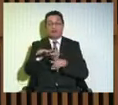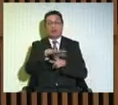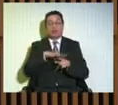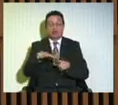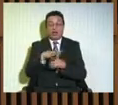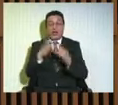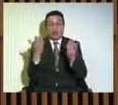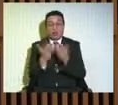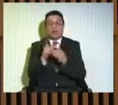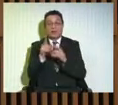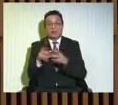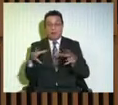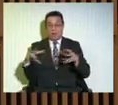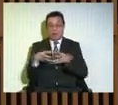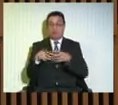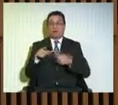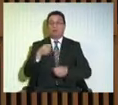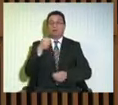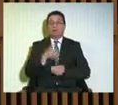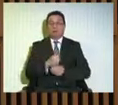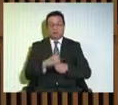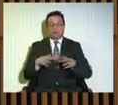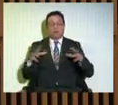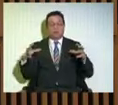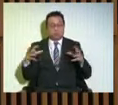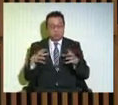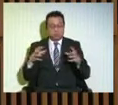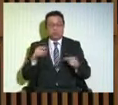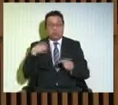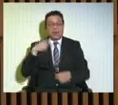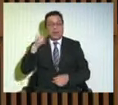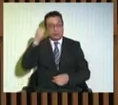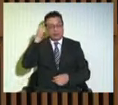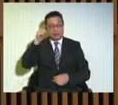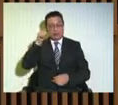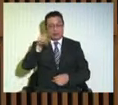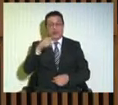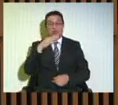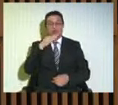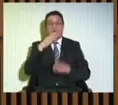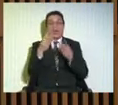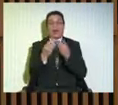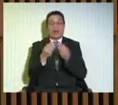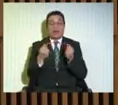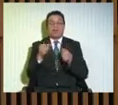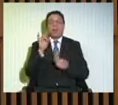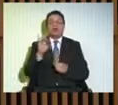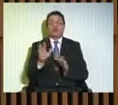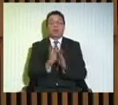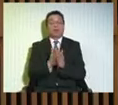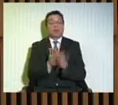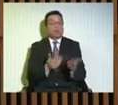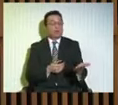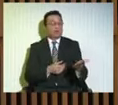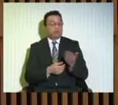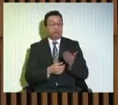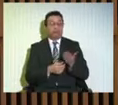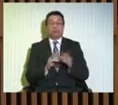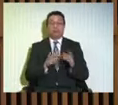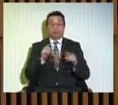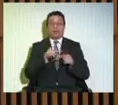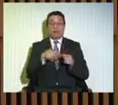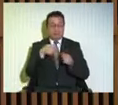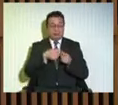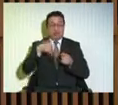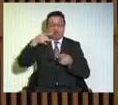aquí el equipo ha hecho un tremendo esfuerzo en entender que esto también es calidad. No basta recibir un cuaderno, el cuaderno queremos que sea de tapa